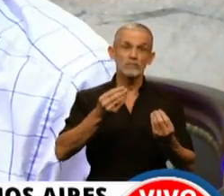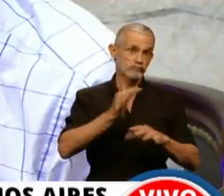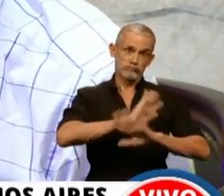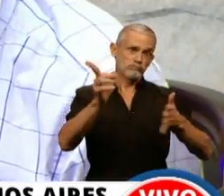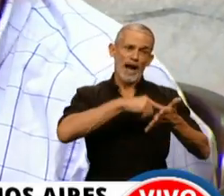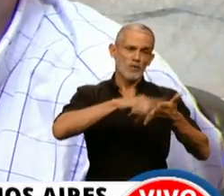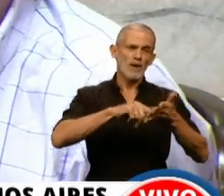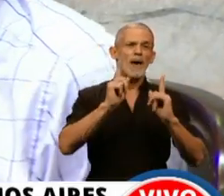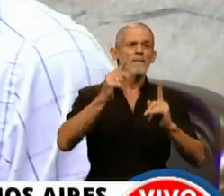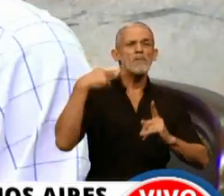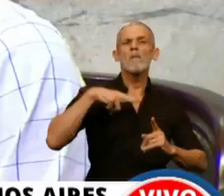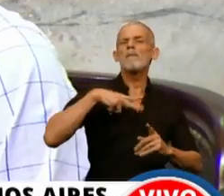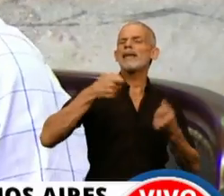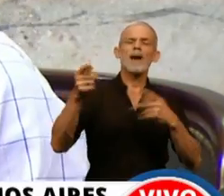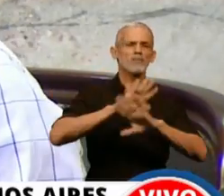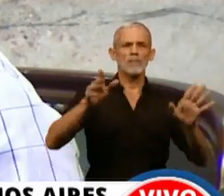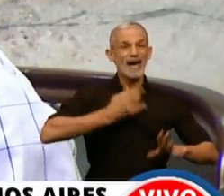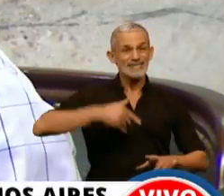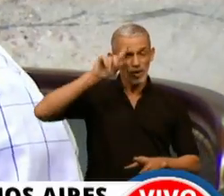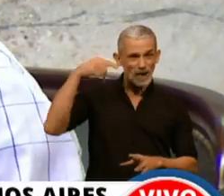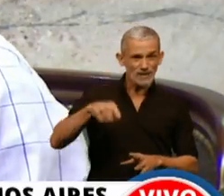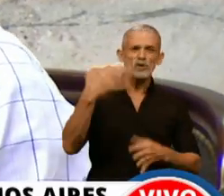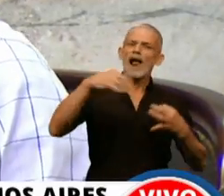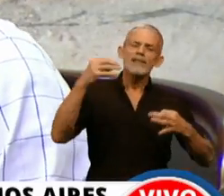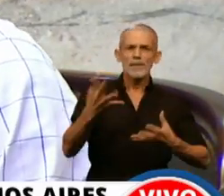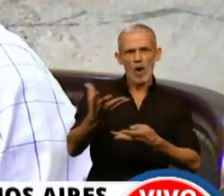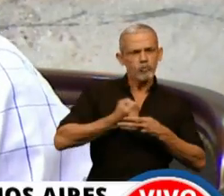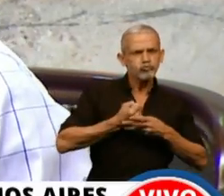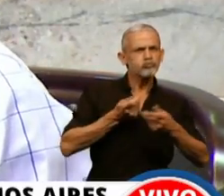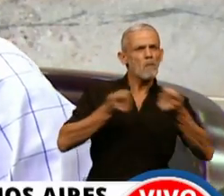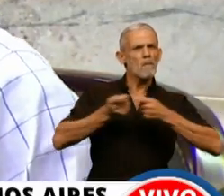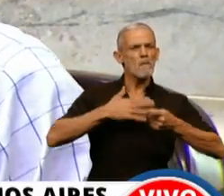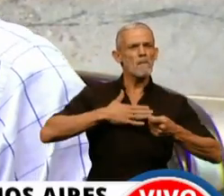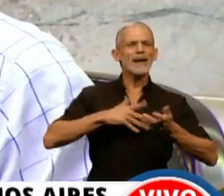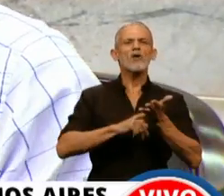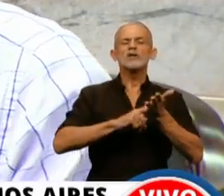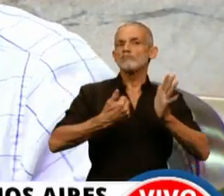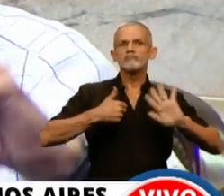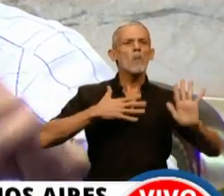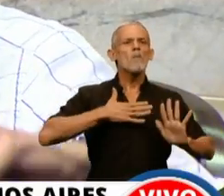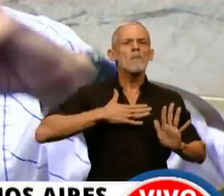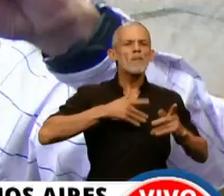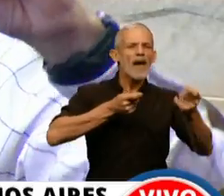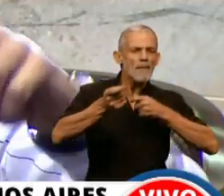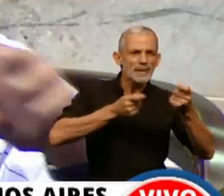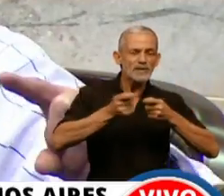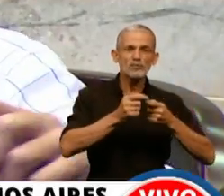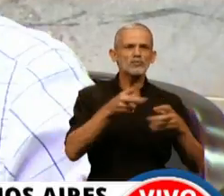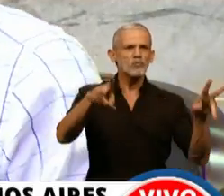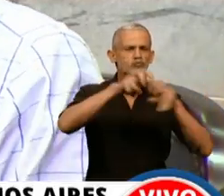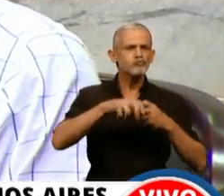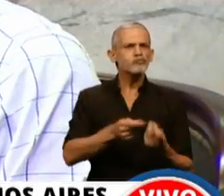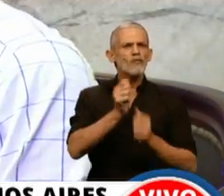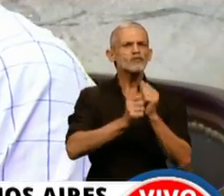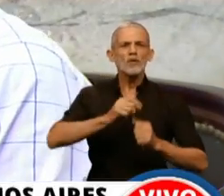nulas las privatizaciones el estado nacional debe reasumir como único titular la propiedad administraciones explotaciones